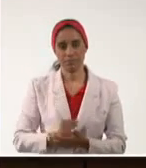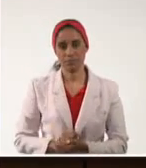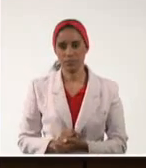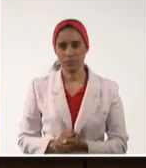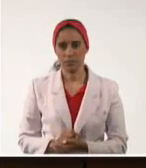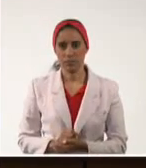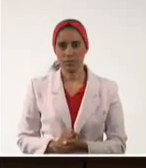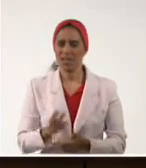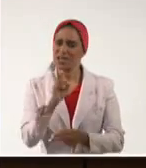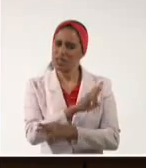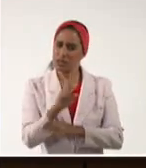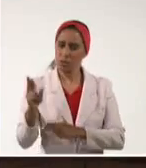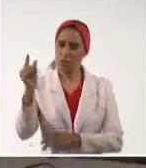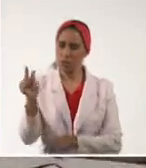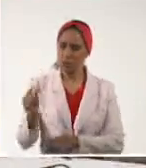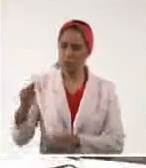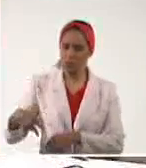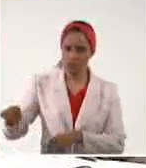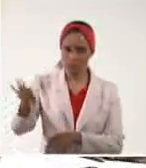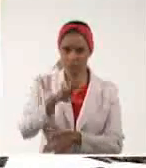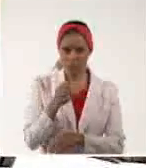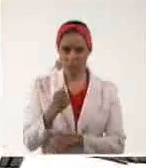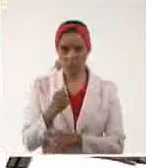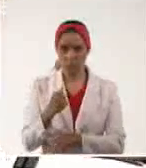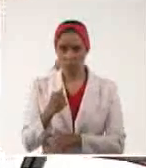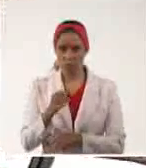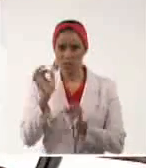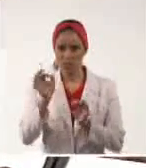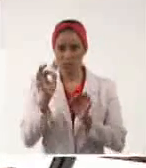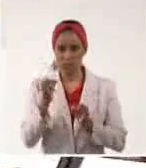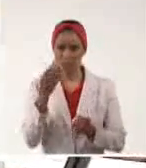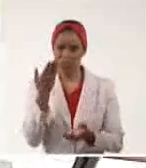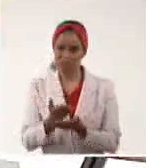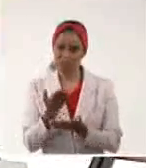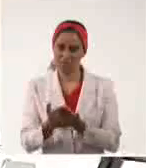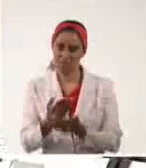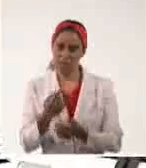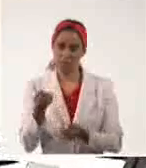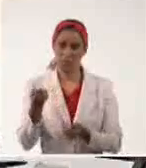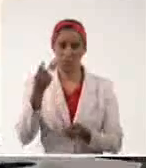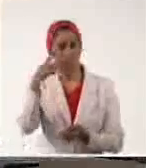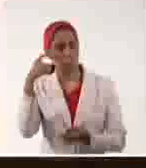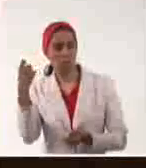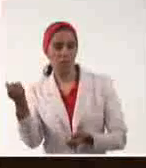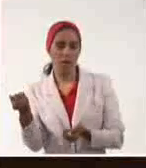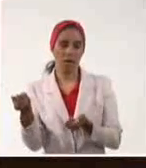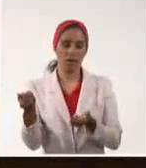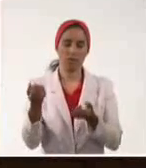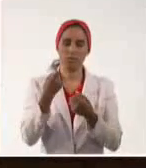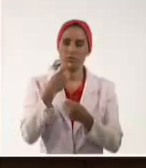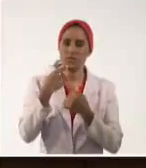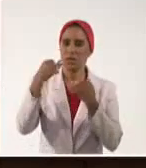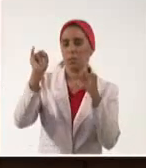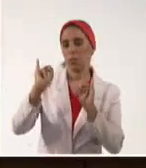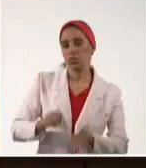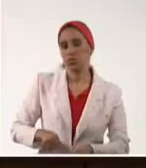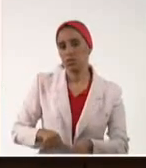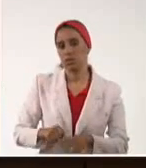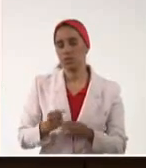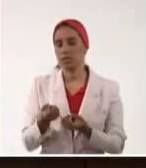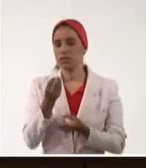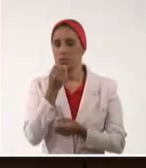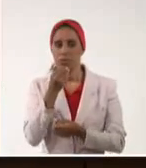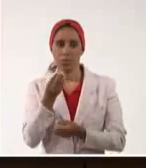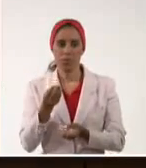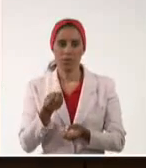los revolucionarios se les ha acusado siempre de querer cosas imposibles, de querer cosas utópicas. A